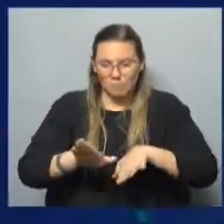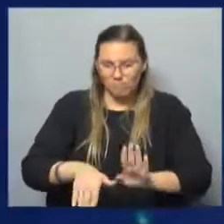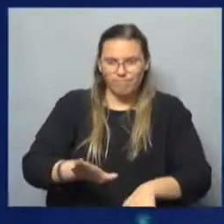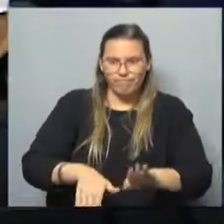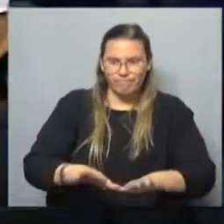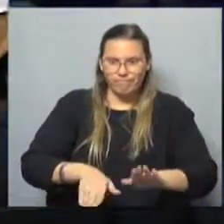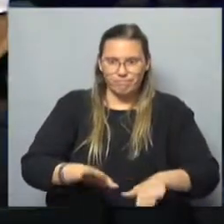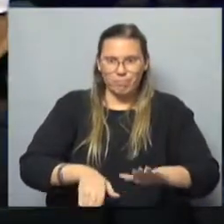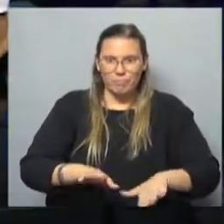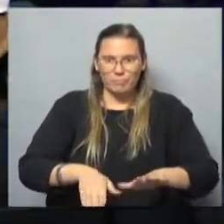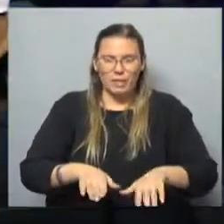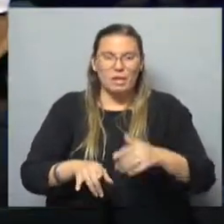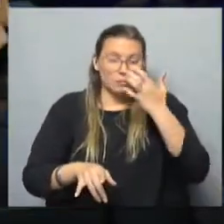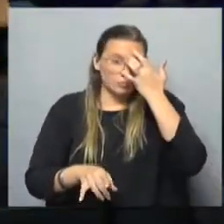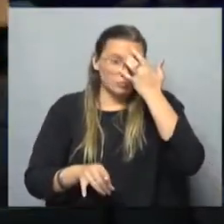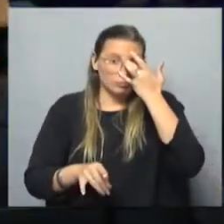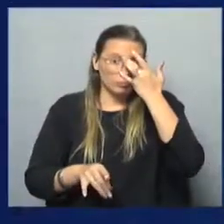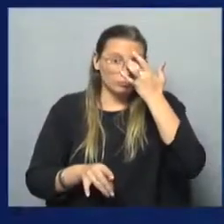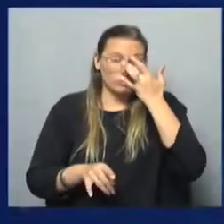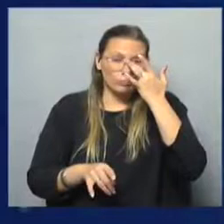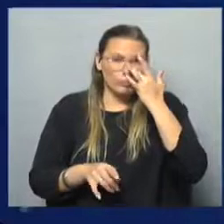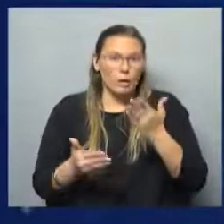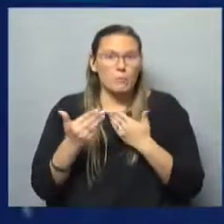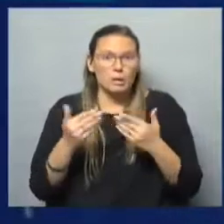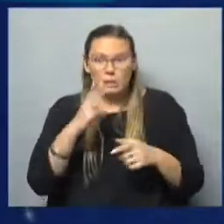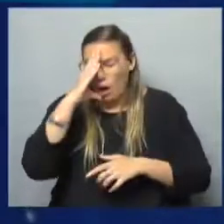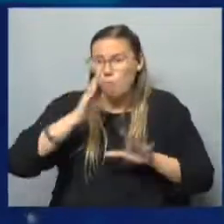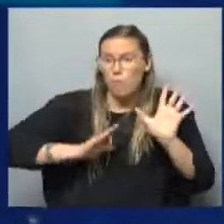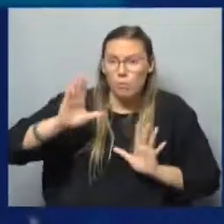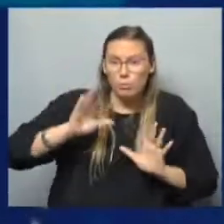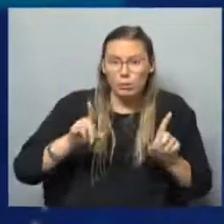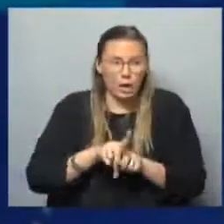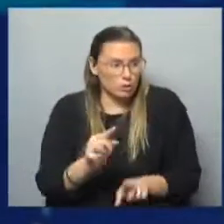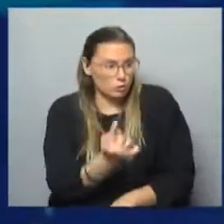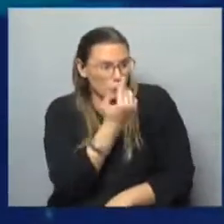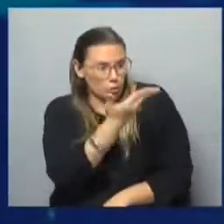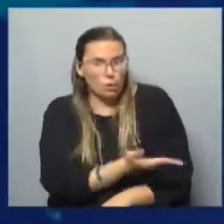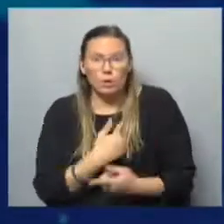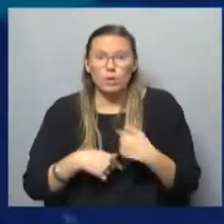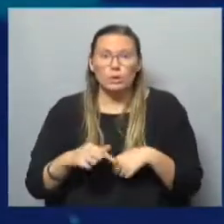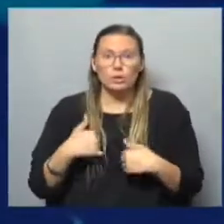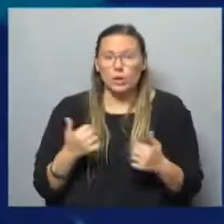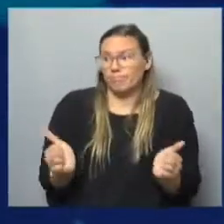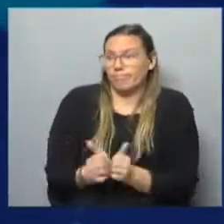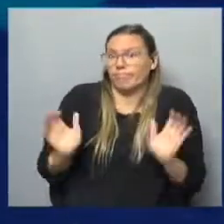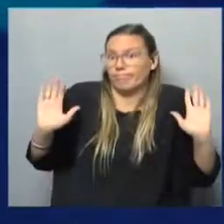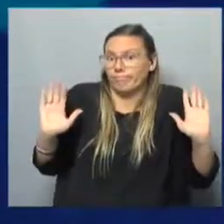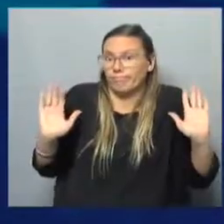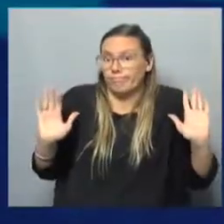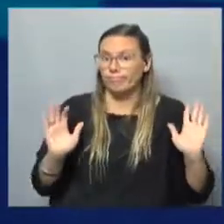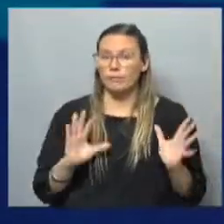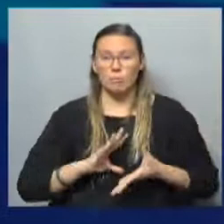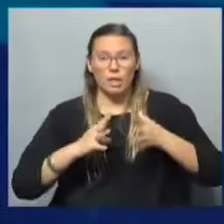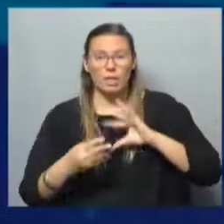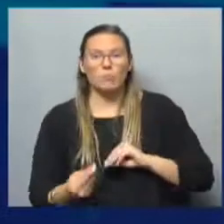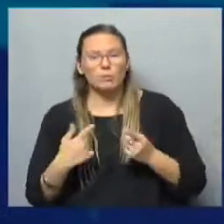La lupera. La lupera, que parece una murga. Él solo. Entonces yo me acoplo, ¿viste? Pero